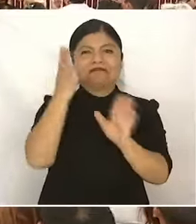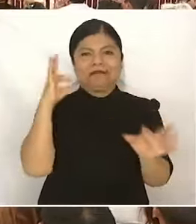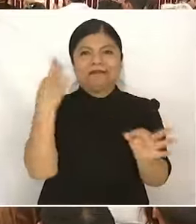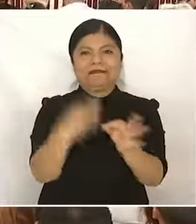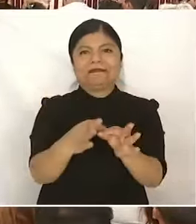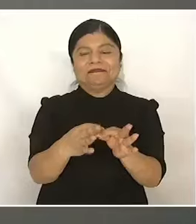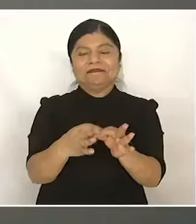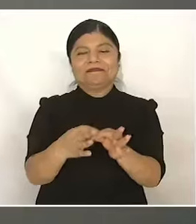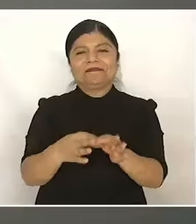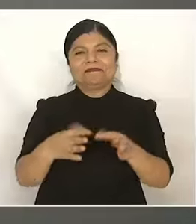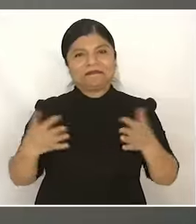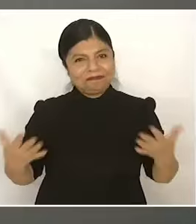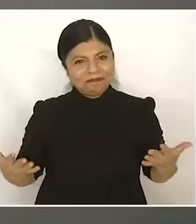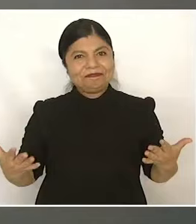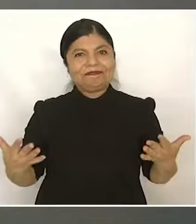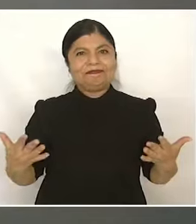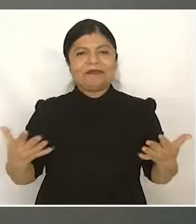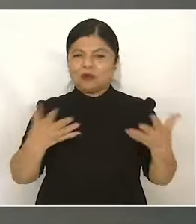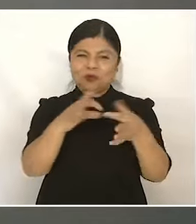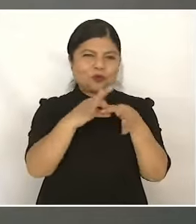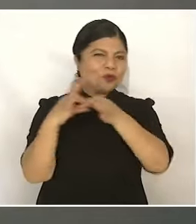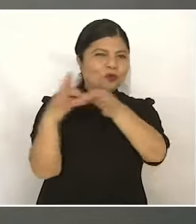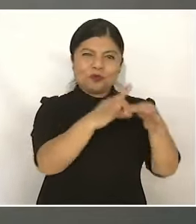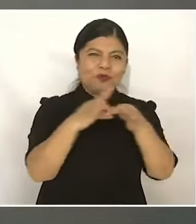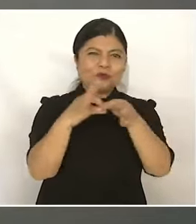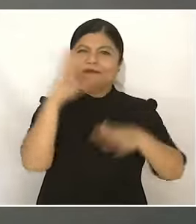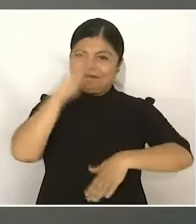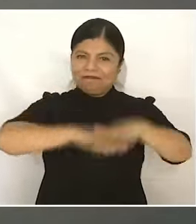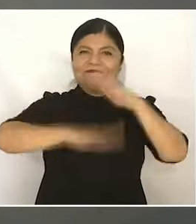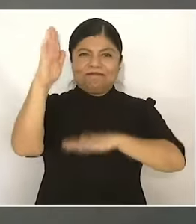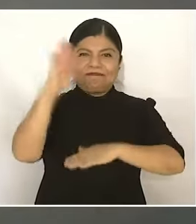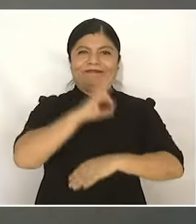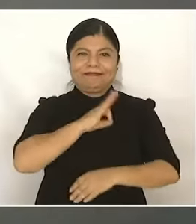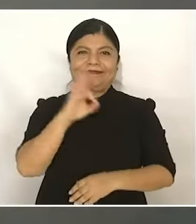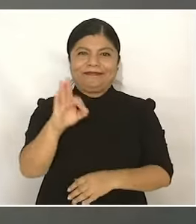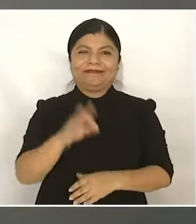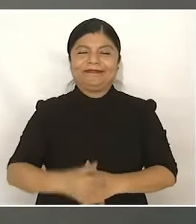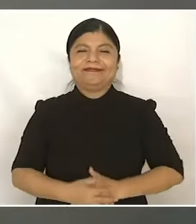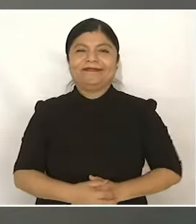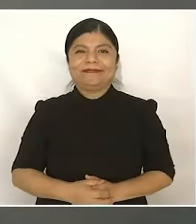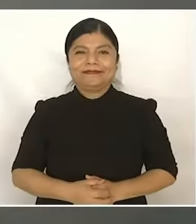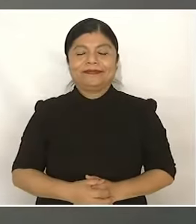Con el pueblo todo, sin el pueblo nada. Entonces,